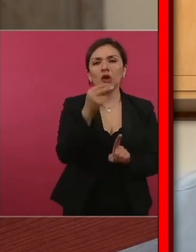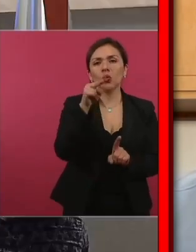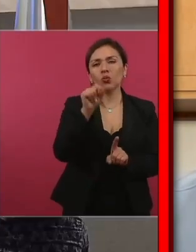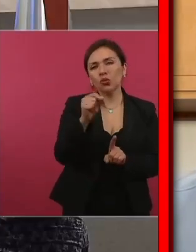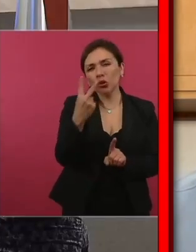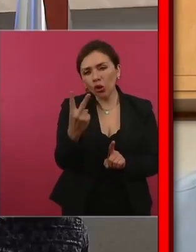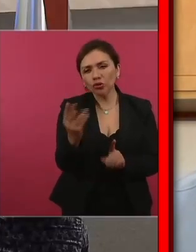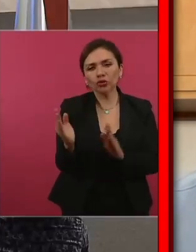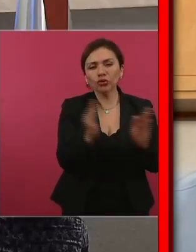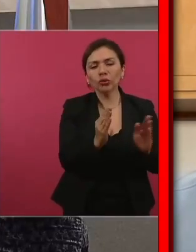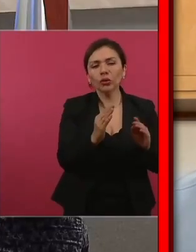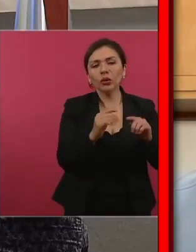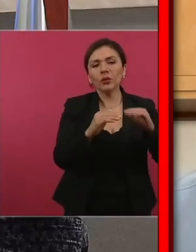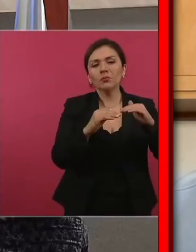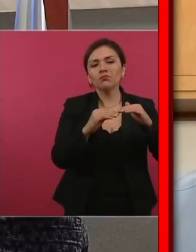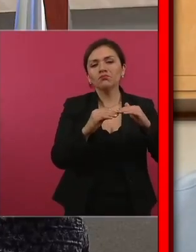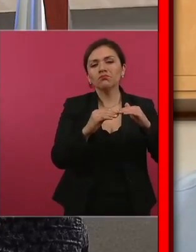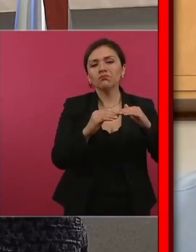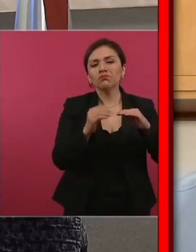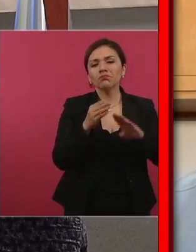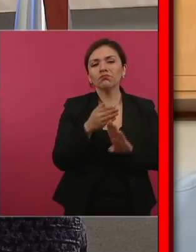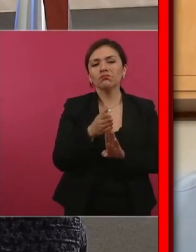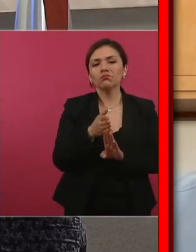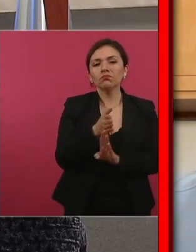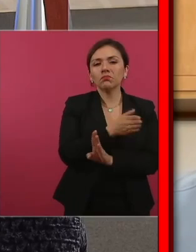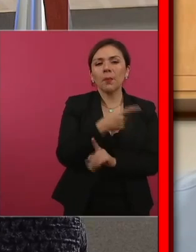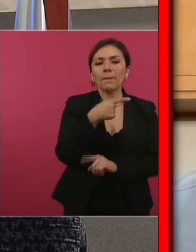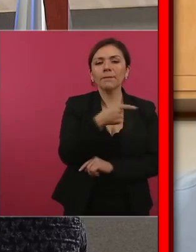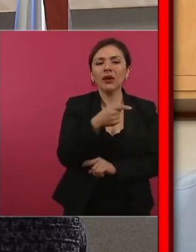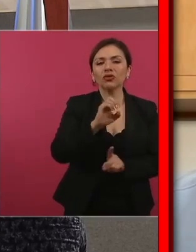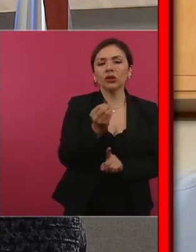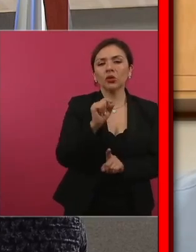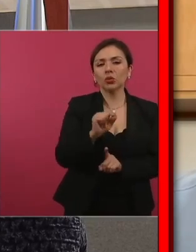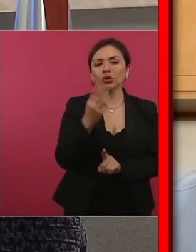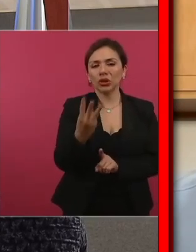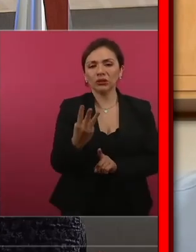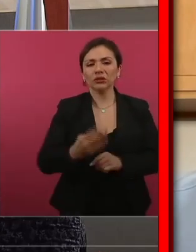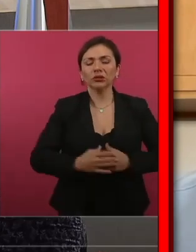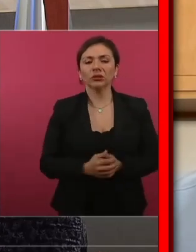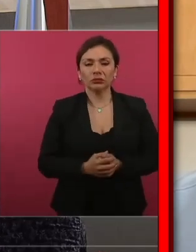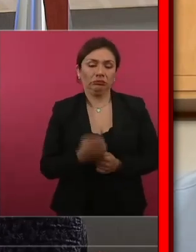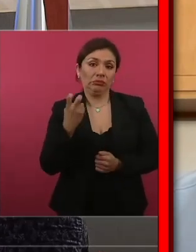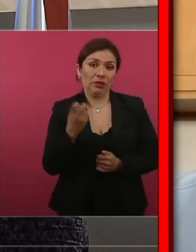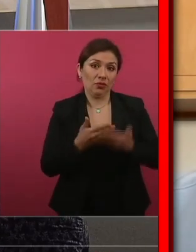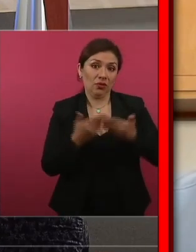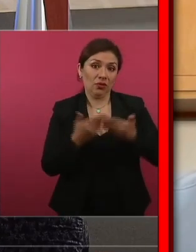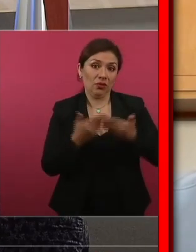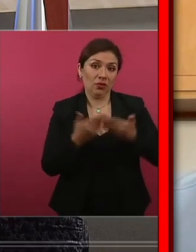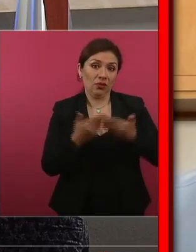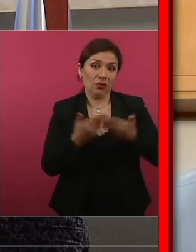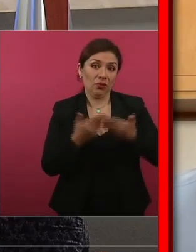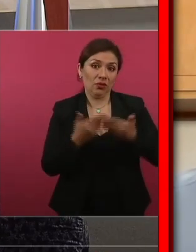dosis y menos cero punto tres así está